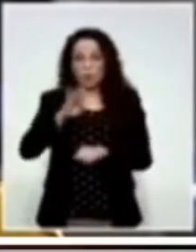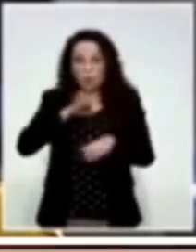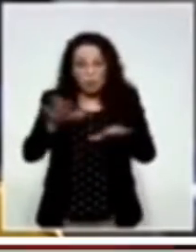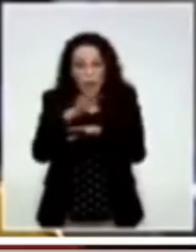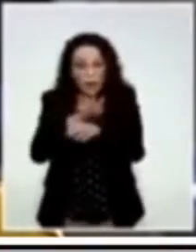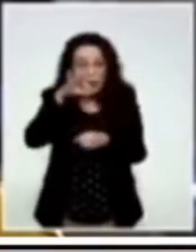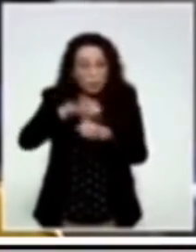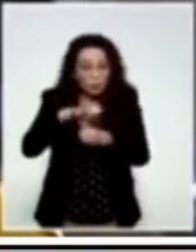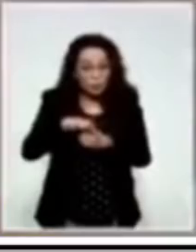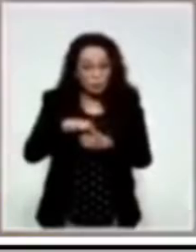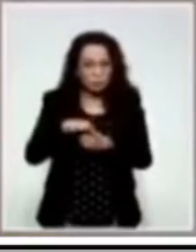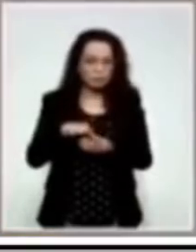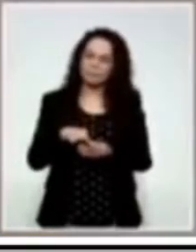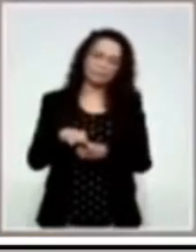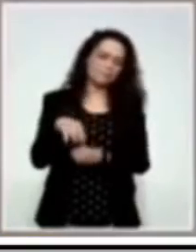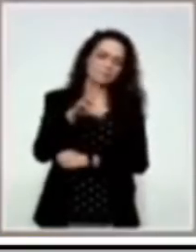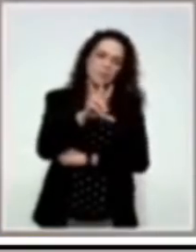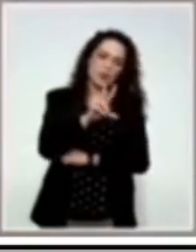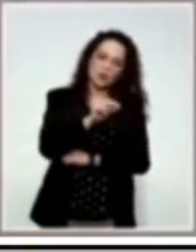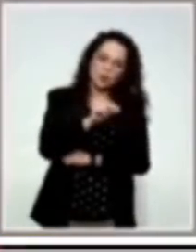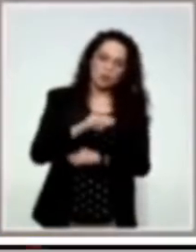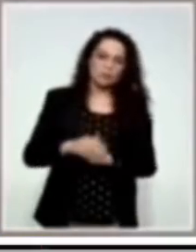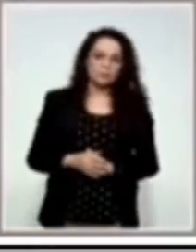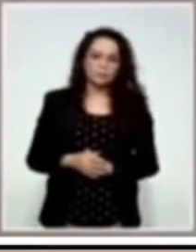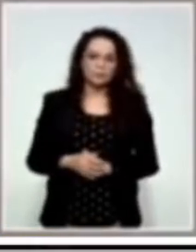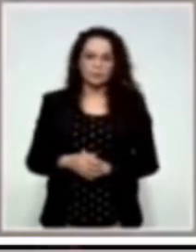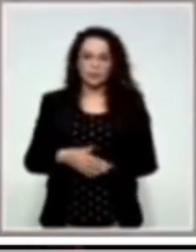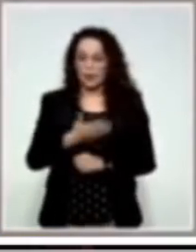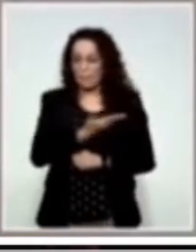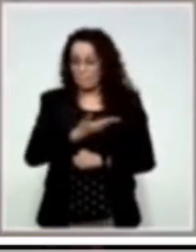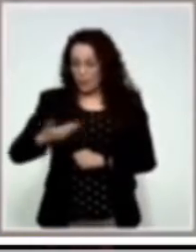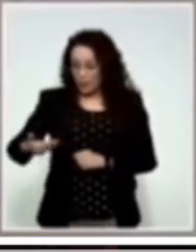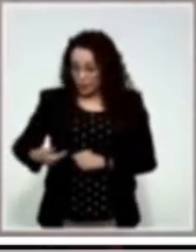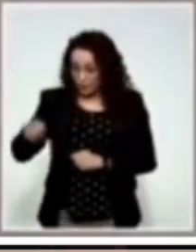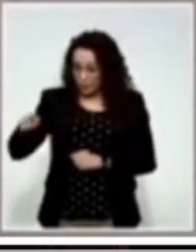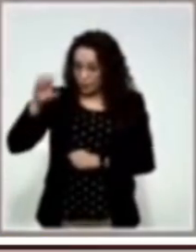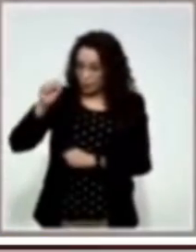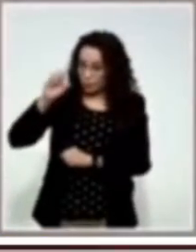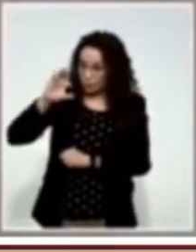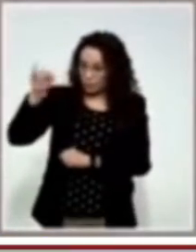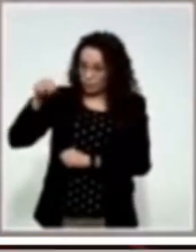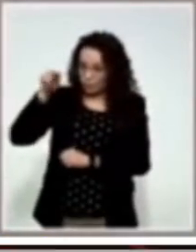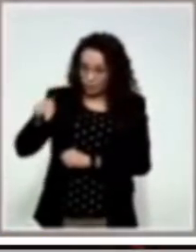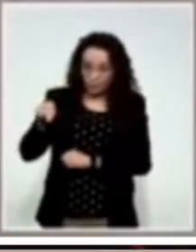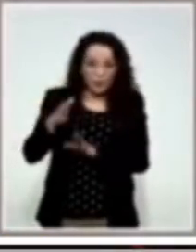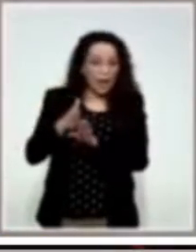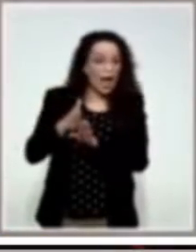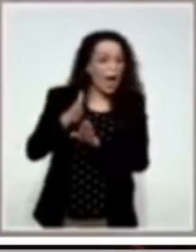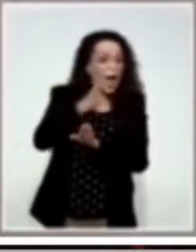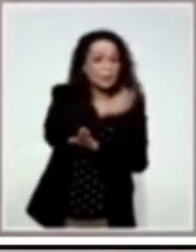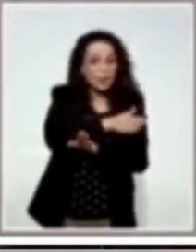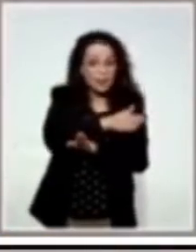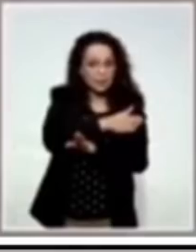asunto? hasta antes de que el presidente de la Corte declare